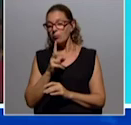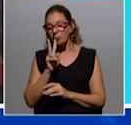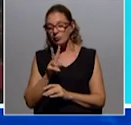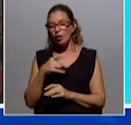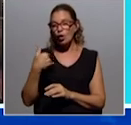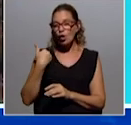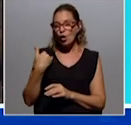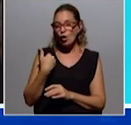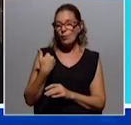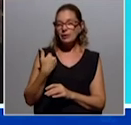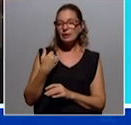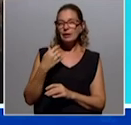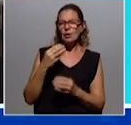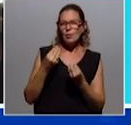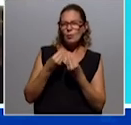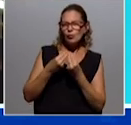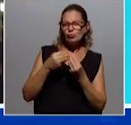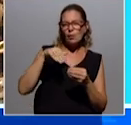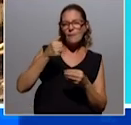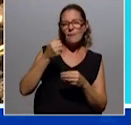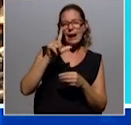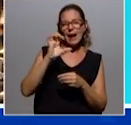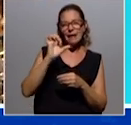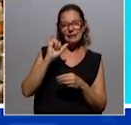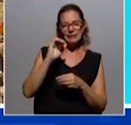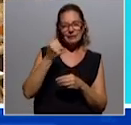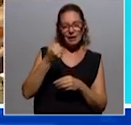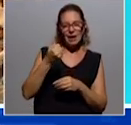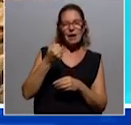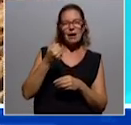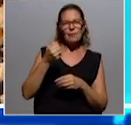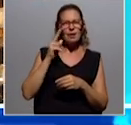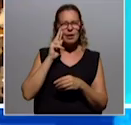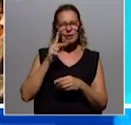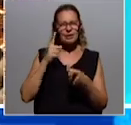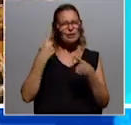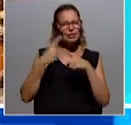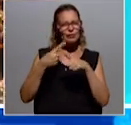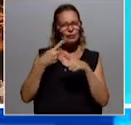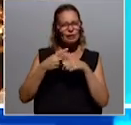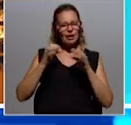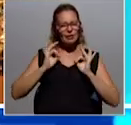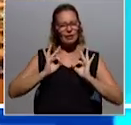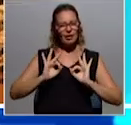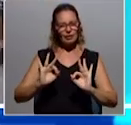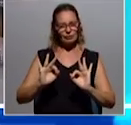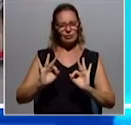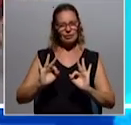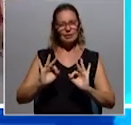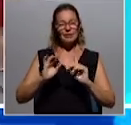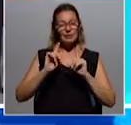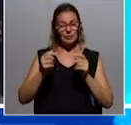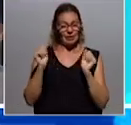descubrir a jóvenes de Hong Kong, Taiwán o Malasia que llegan hasta la capital surcoreana para disfrutar de algunas vacaciones, incluso